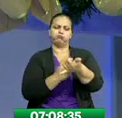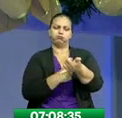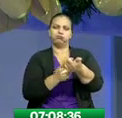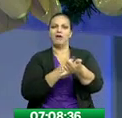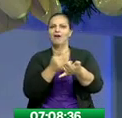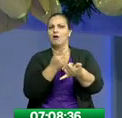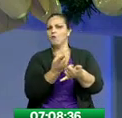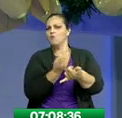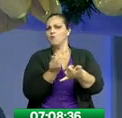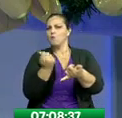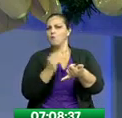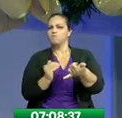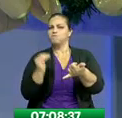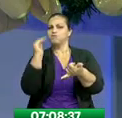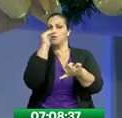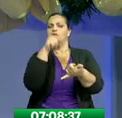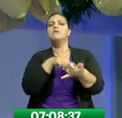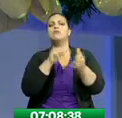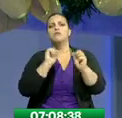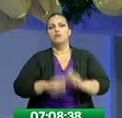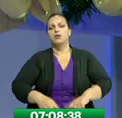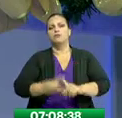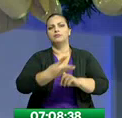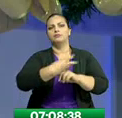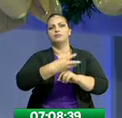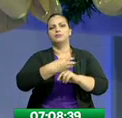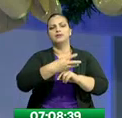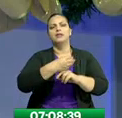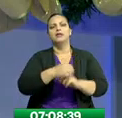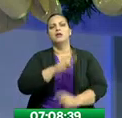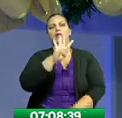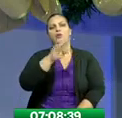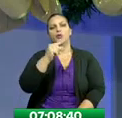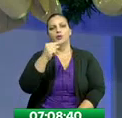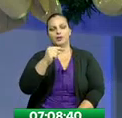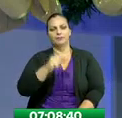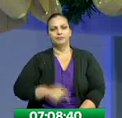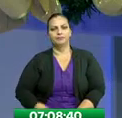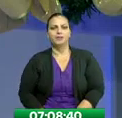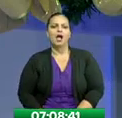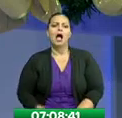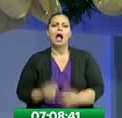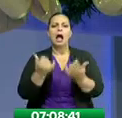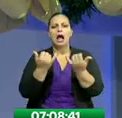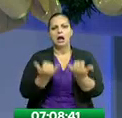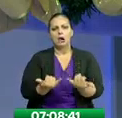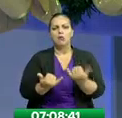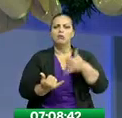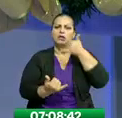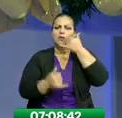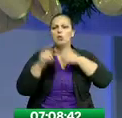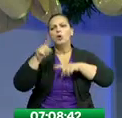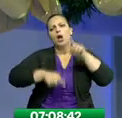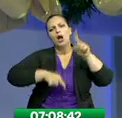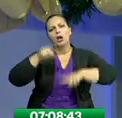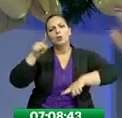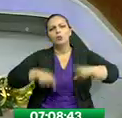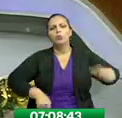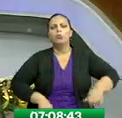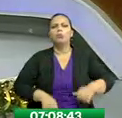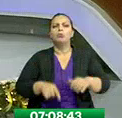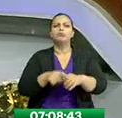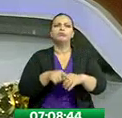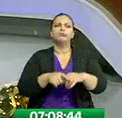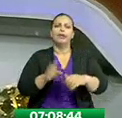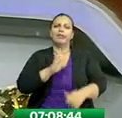2G o 3G. Vamos a avanzar de 164 parroquias que tienen conectividad 4G a más de 534 parroquias. ¿Cuáles son